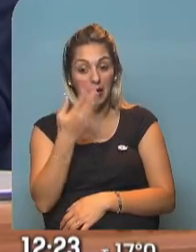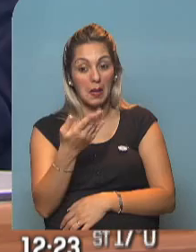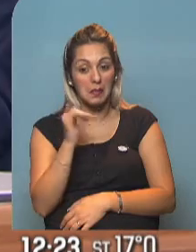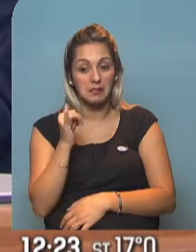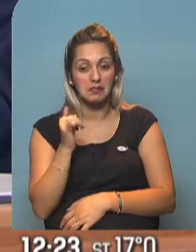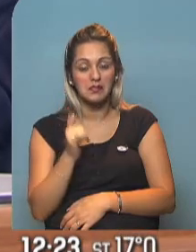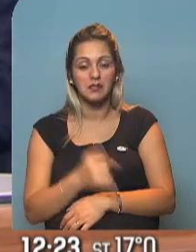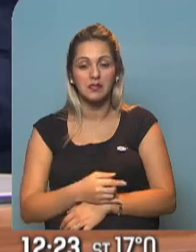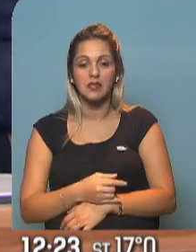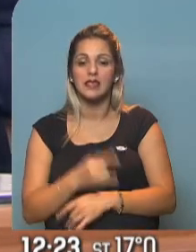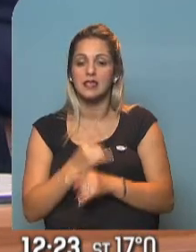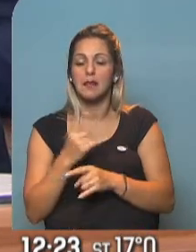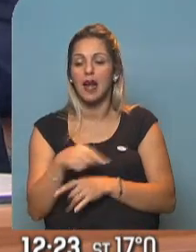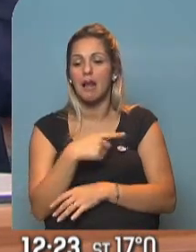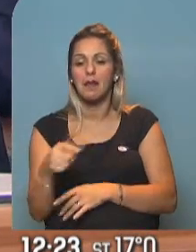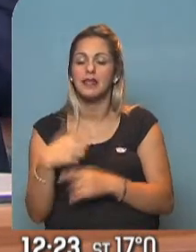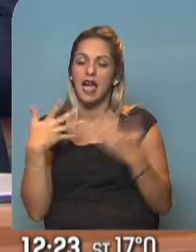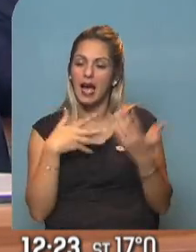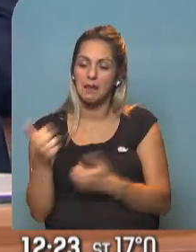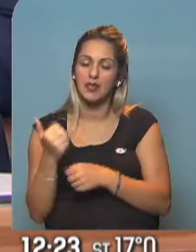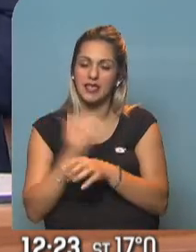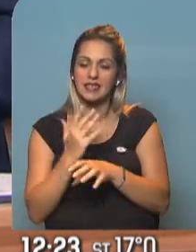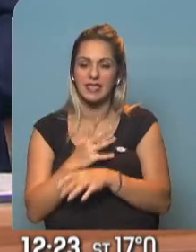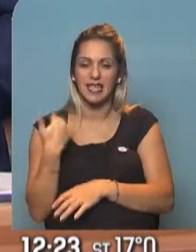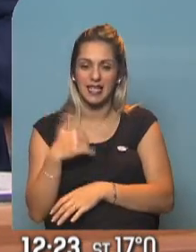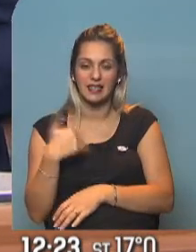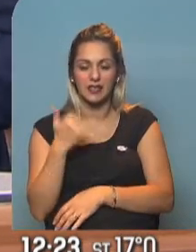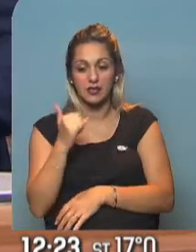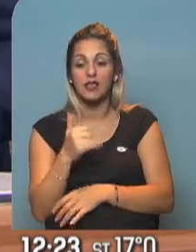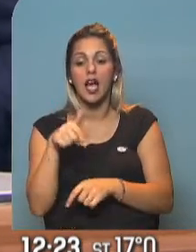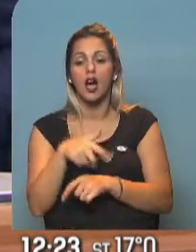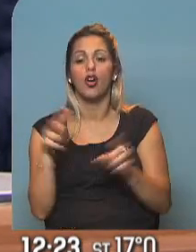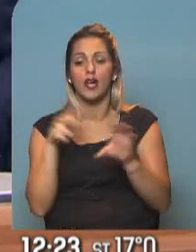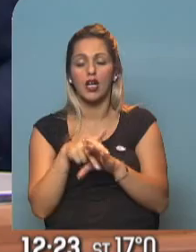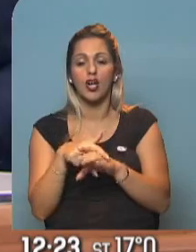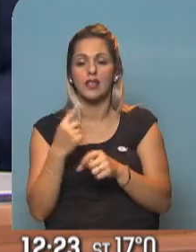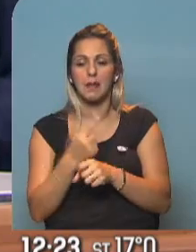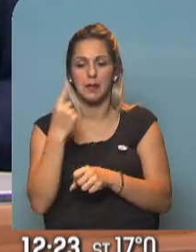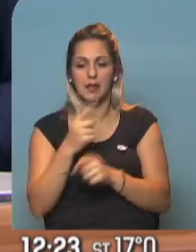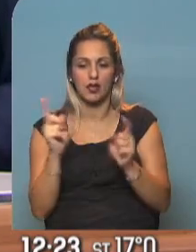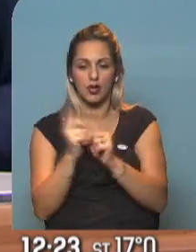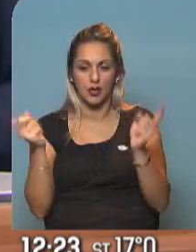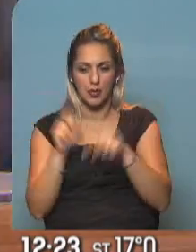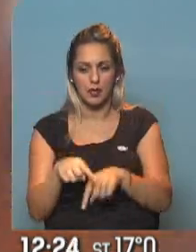Para ir a verla. Siempre, la primera semana hay que apoyar al cine argentino, hay que ir a ver todas las películas argentinas. ¿Nos vamos a la pausa? Claro que sí, la primera, muy breve, ya volvemos.